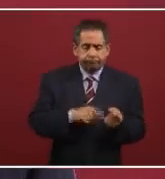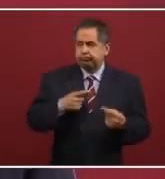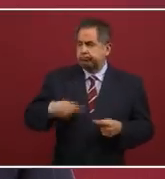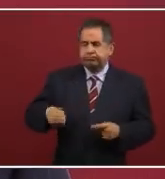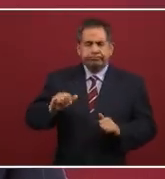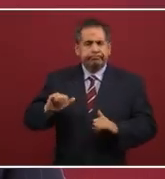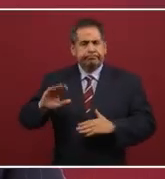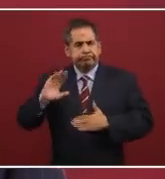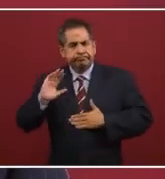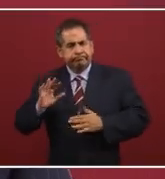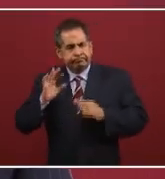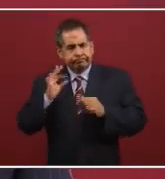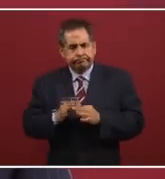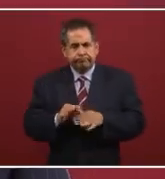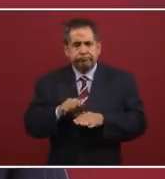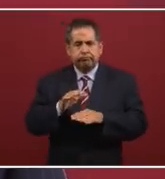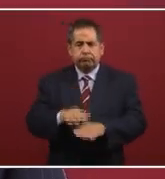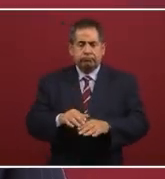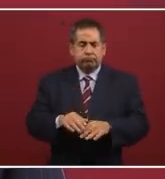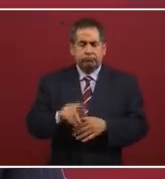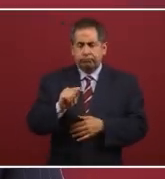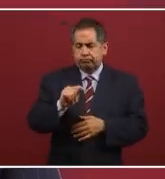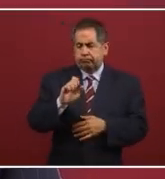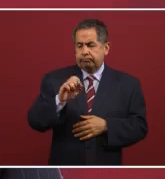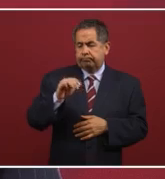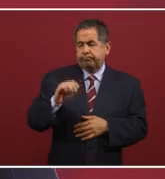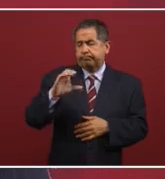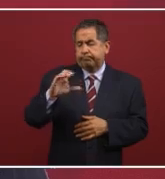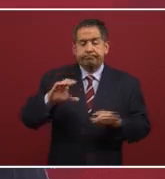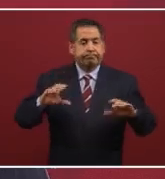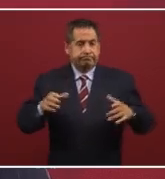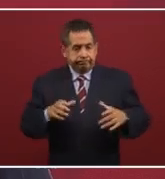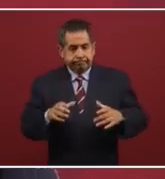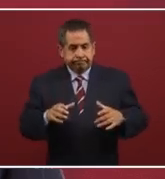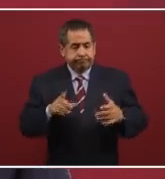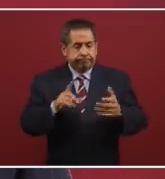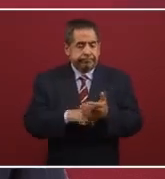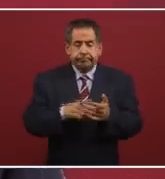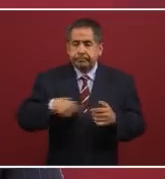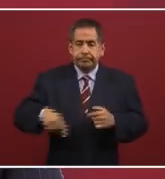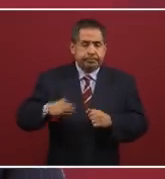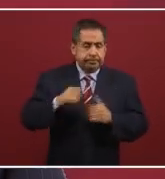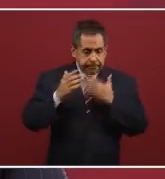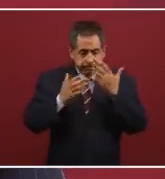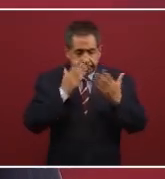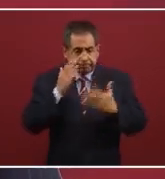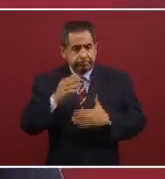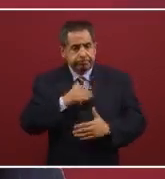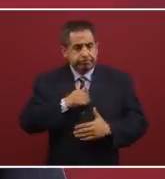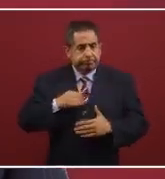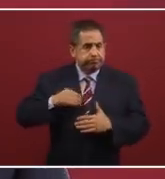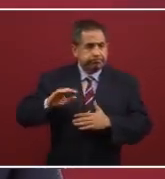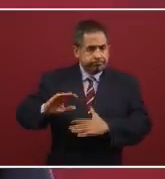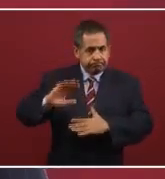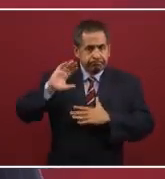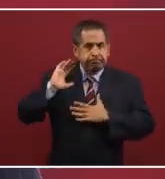gusto, en el contexto del tratado con Estados Unidos y con Canadá, como un compromiso político de